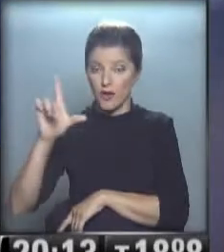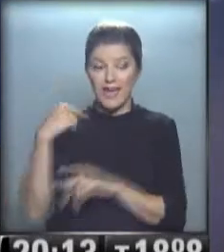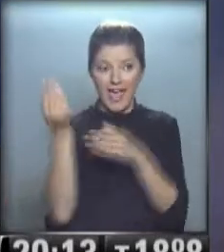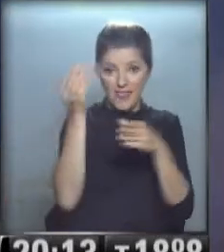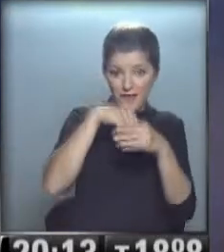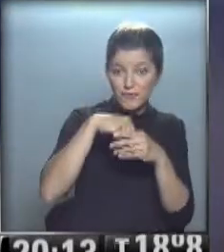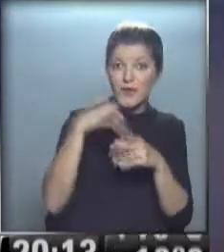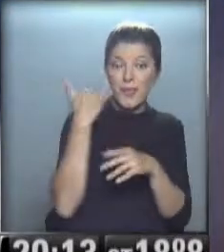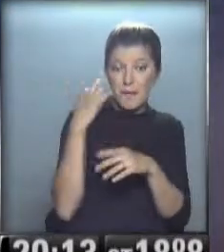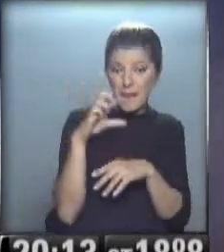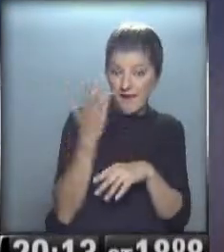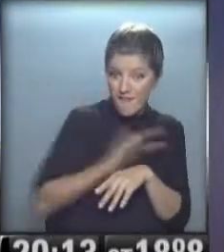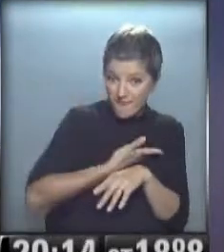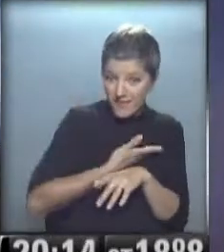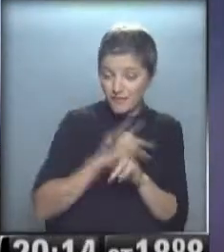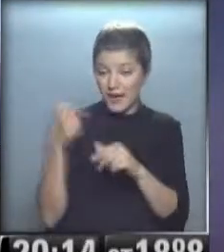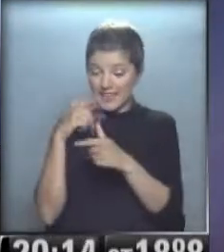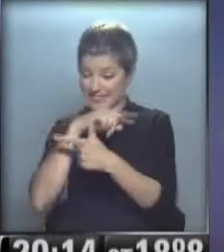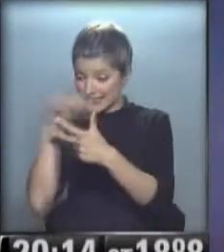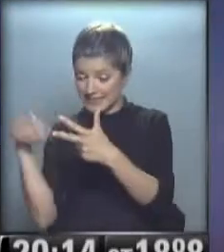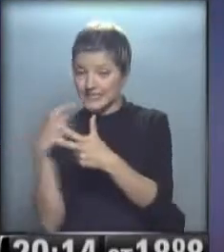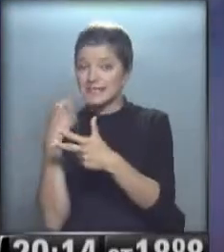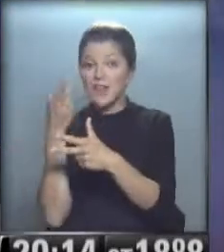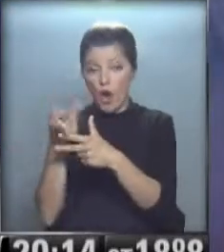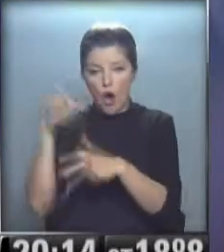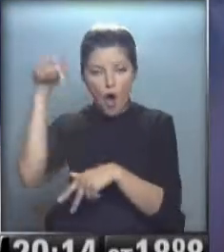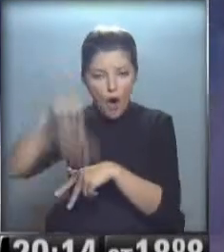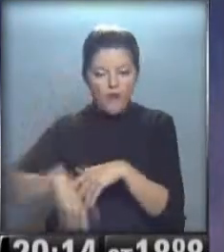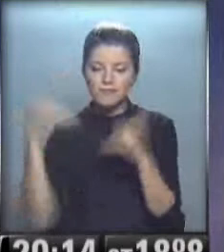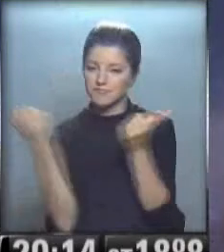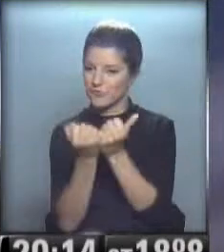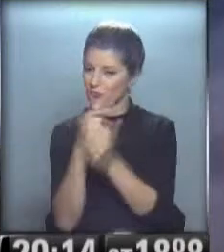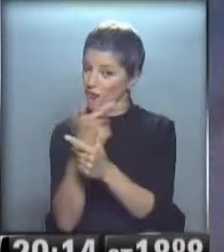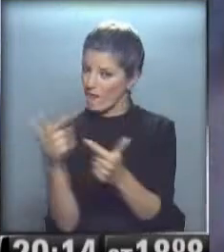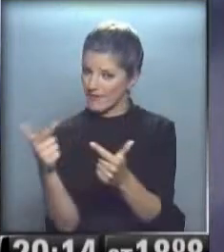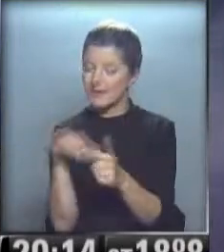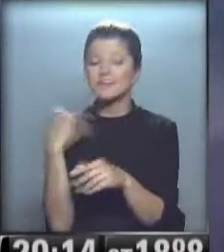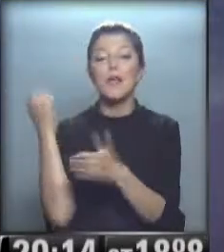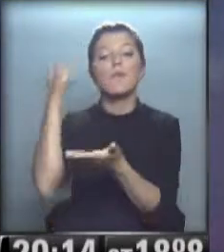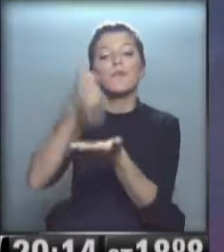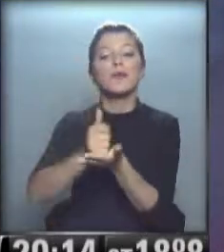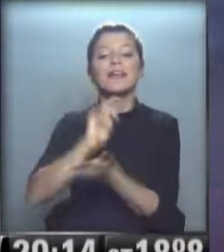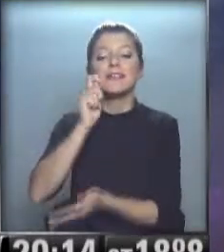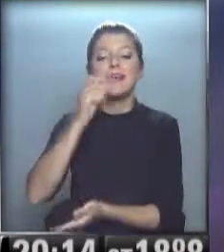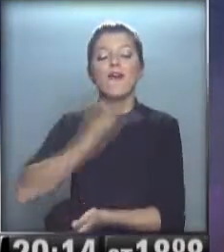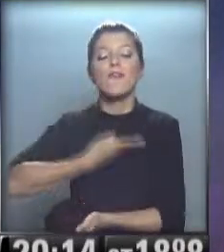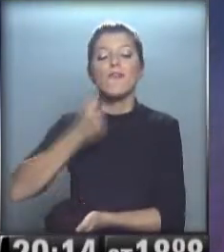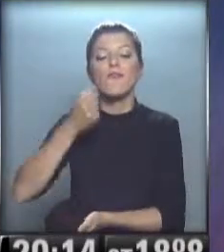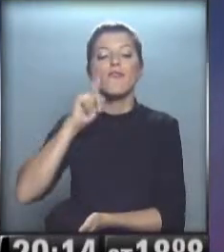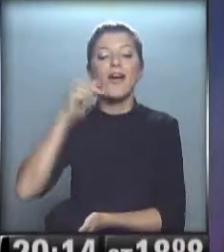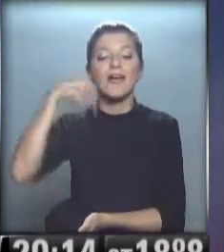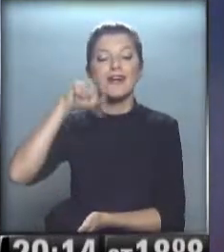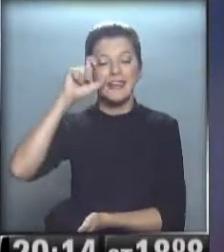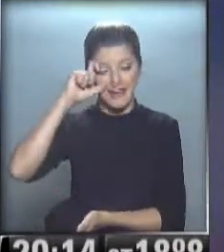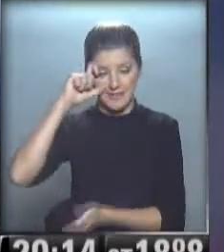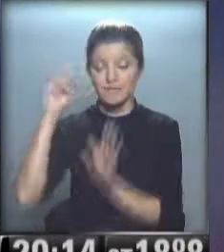que ninguno de estos tres personas estuvo presente en las negociaciones. Quien estuvo presente fue Isidoro Fainé, que es el titular de